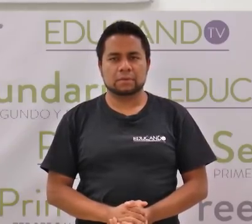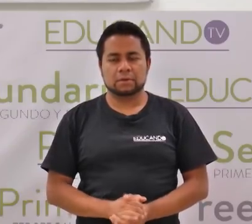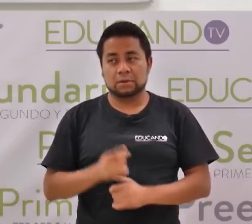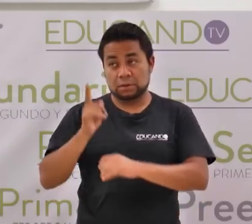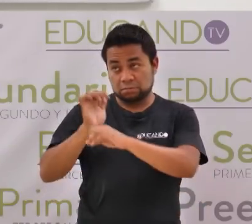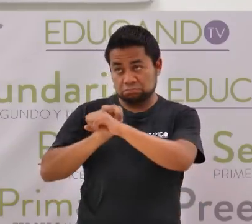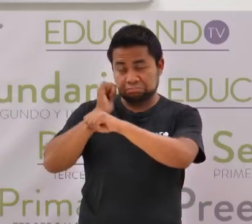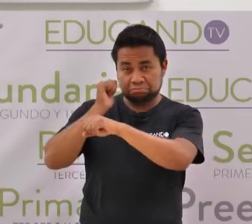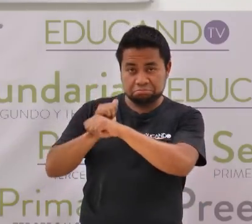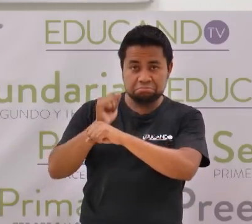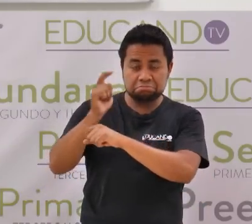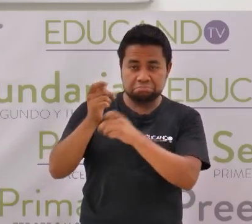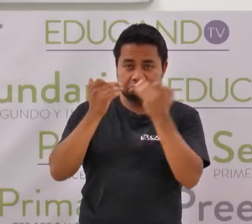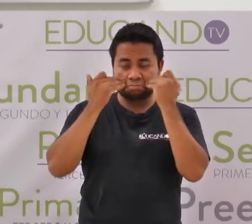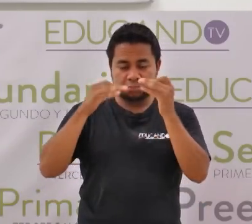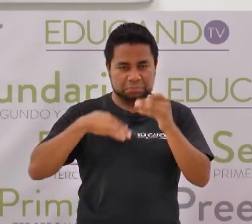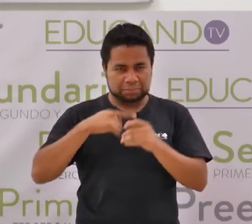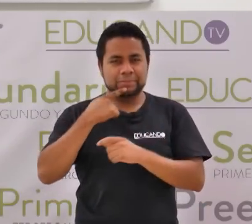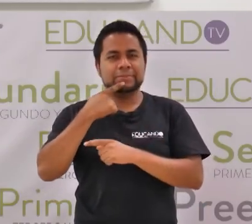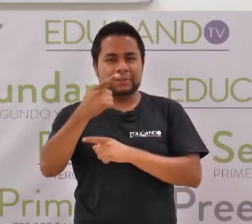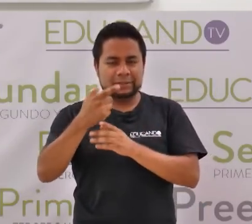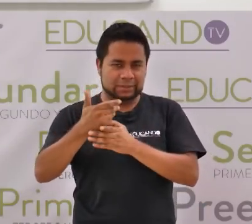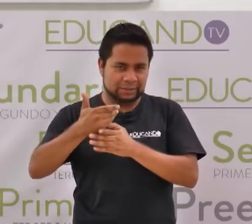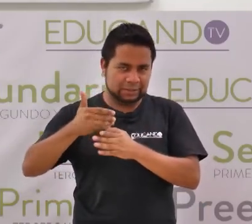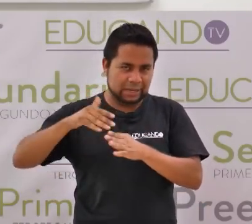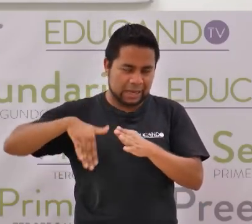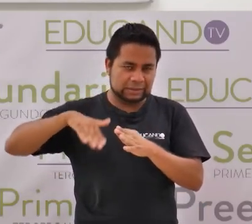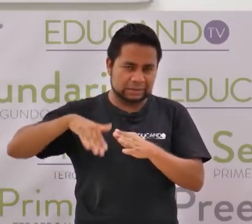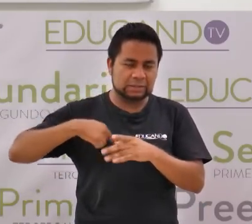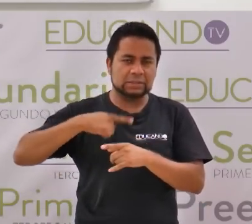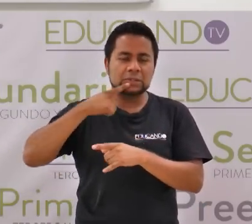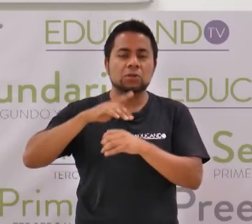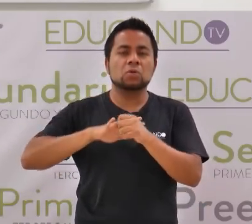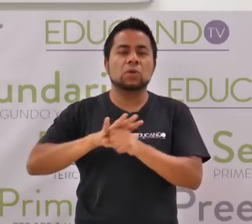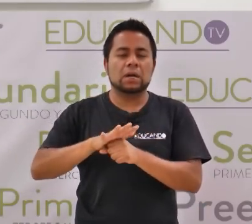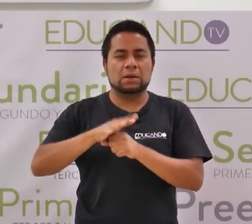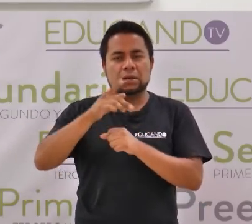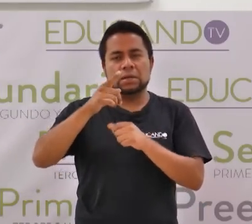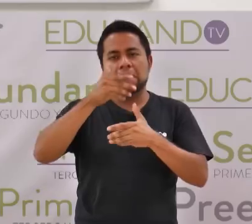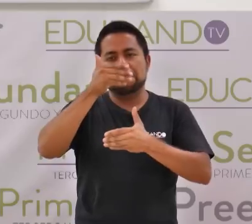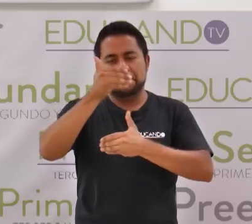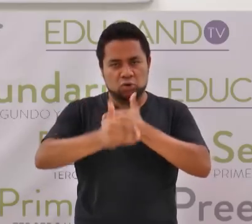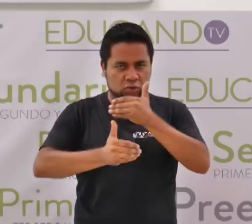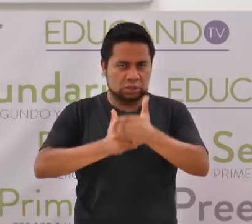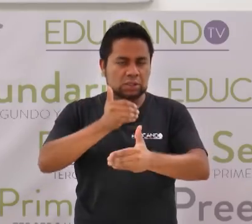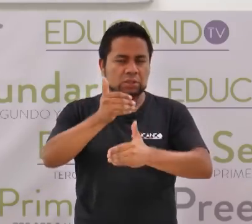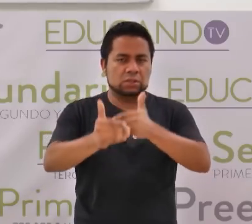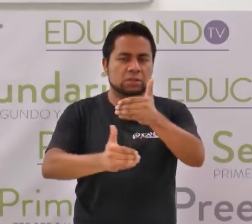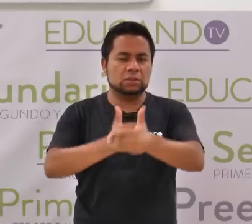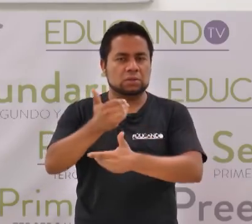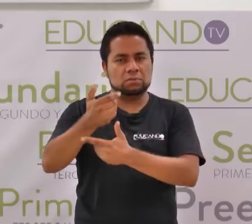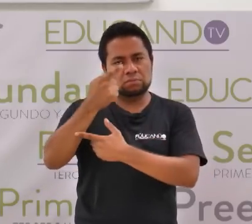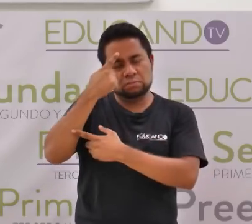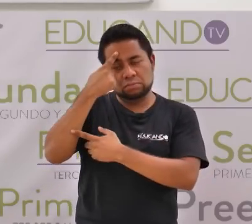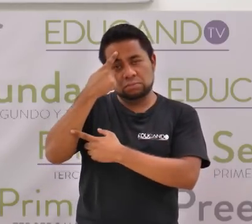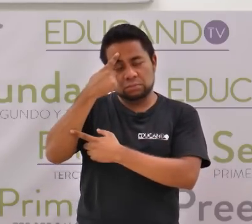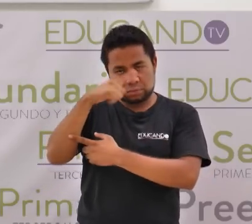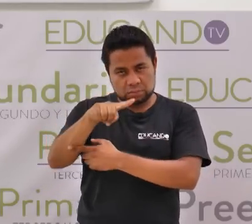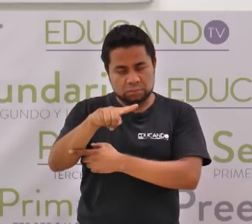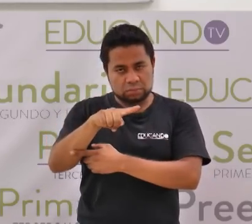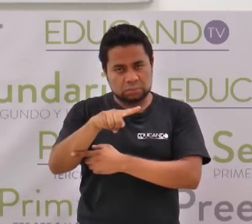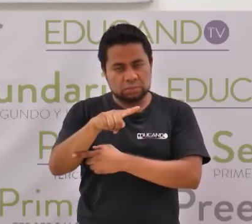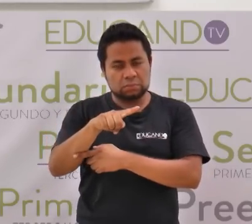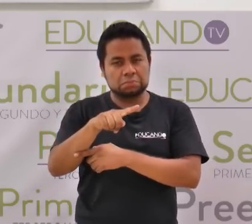en donde vamos a ver, como yo les decía, los procesos de